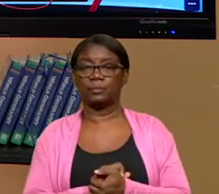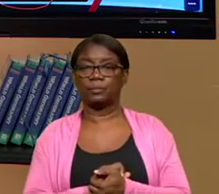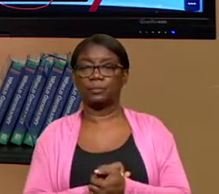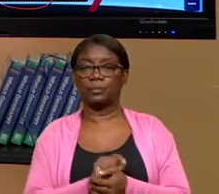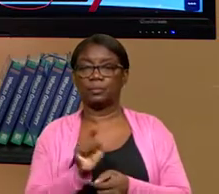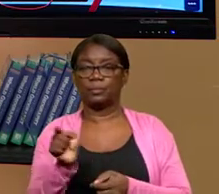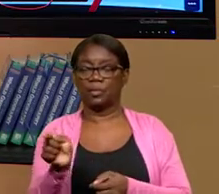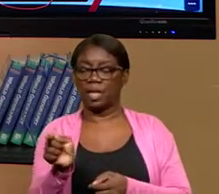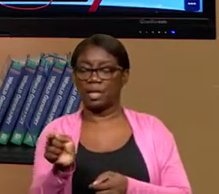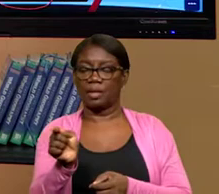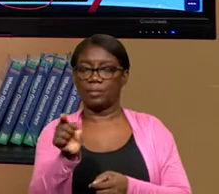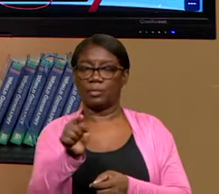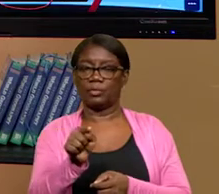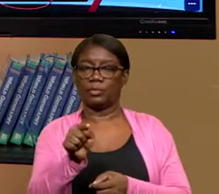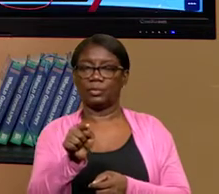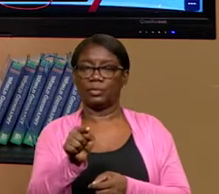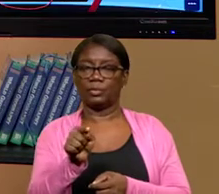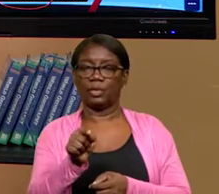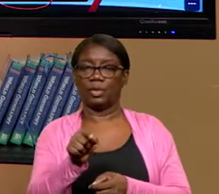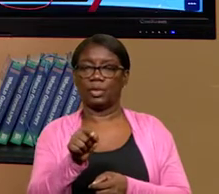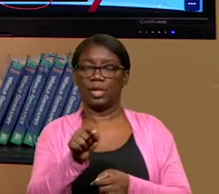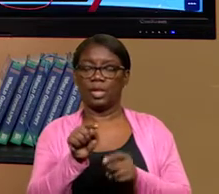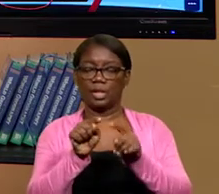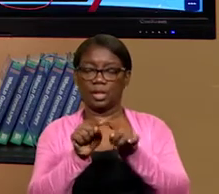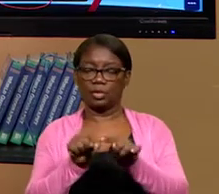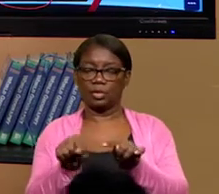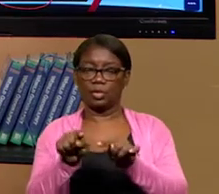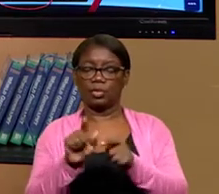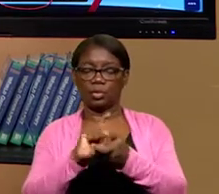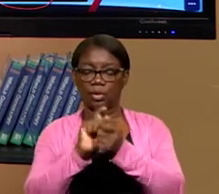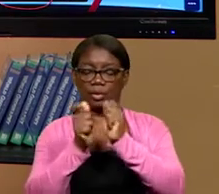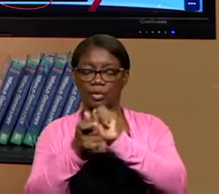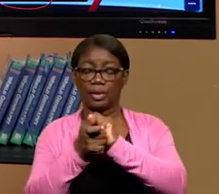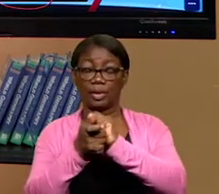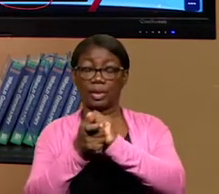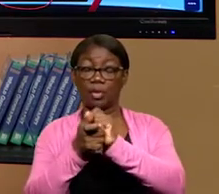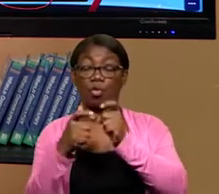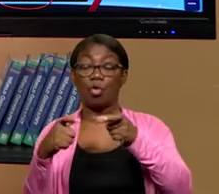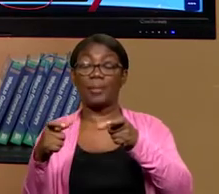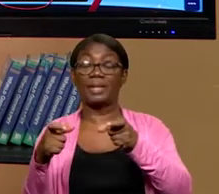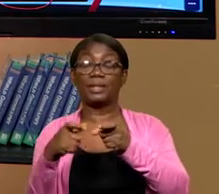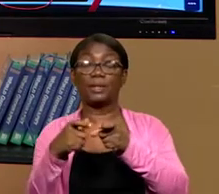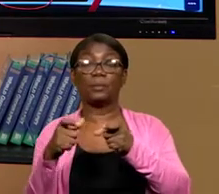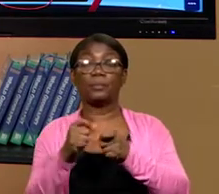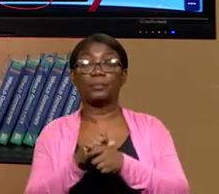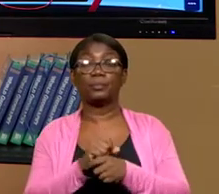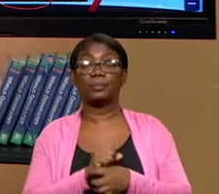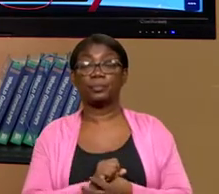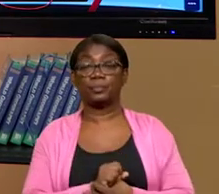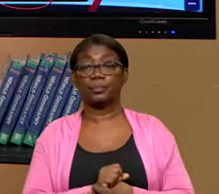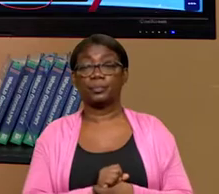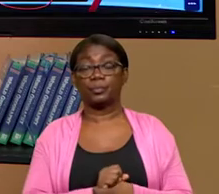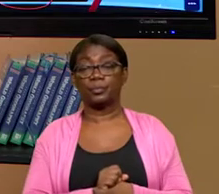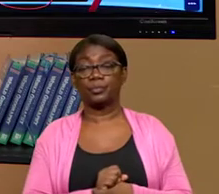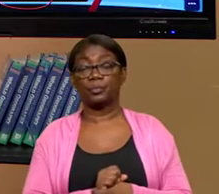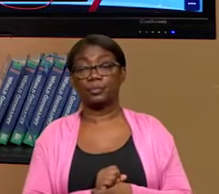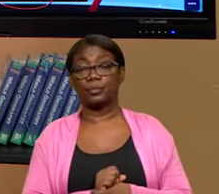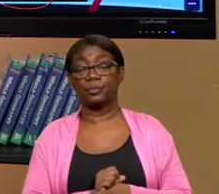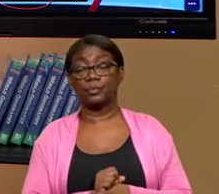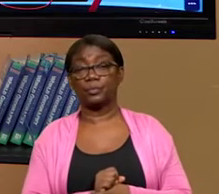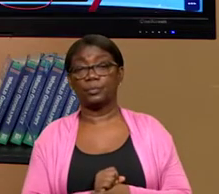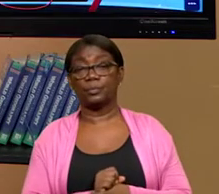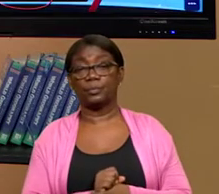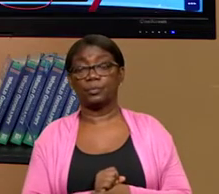Aquí se da esa conversión. ¿Ok? PWM a corriente